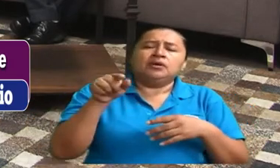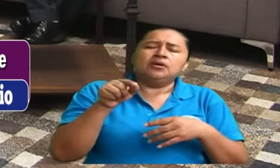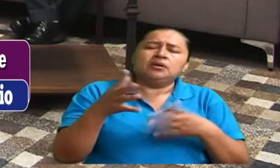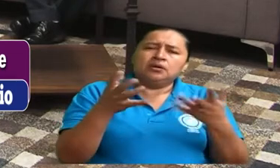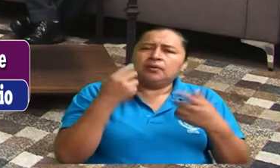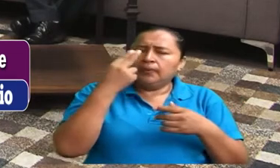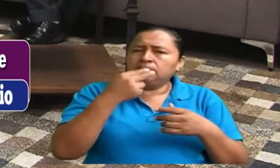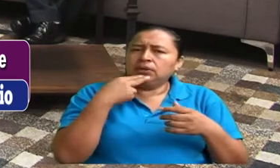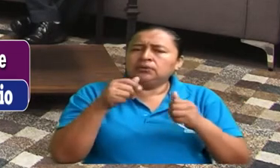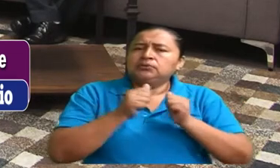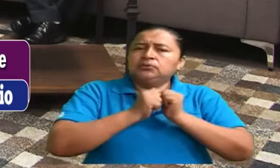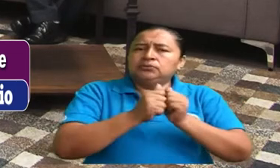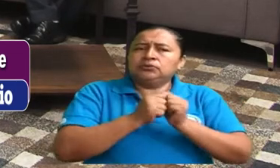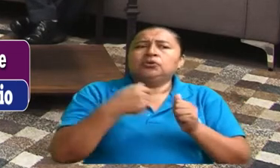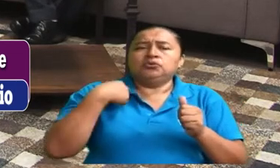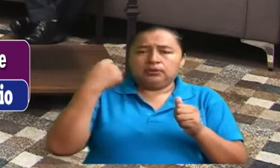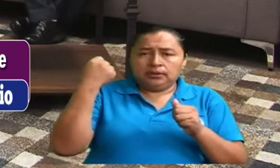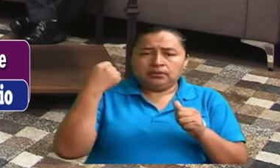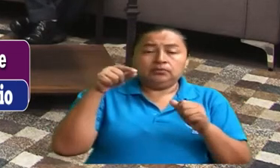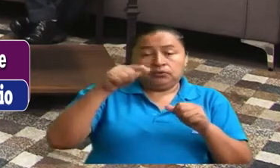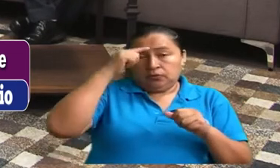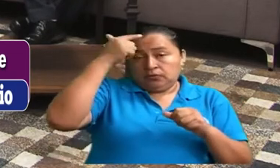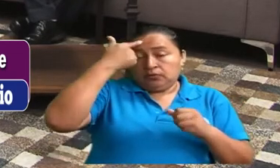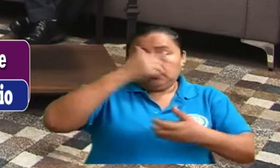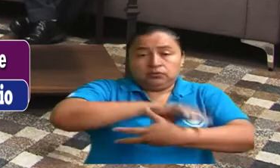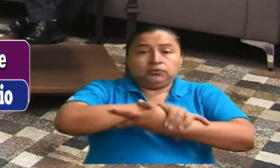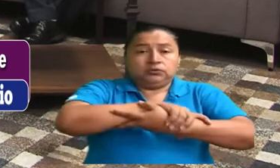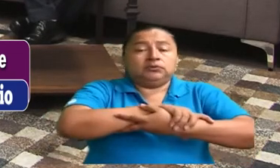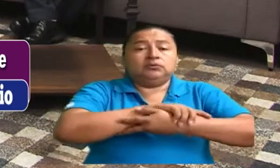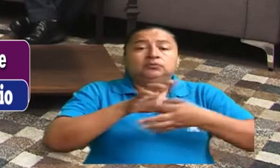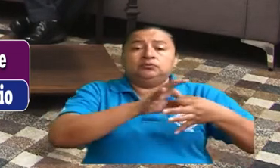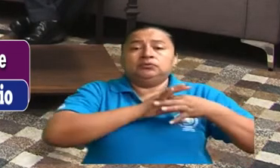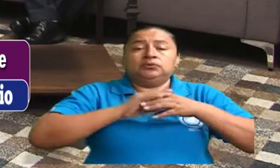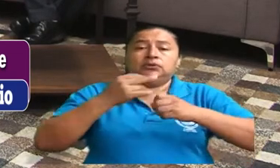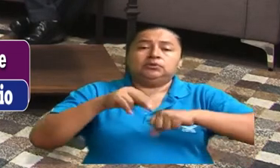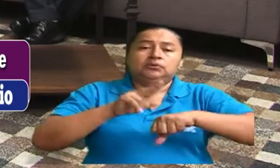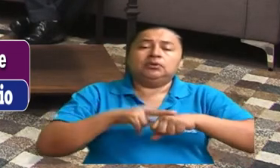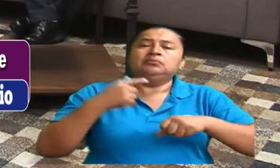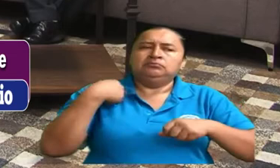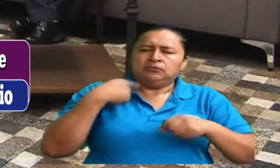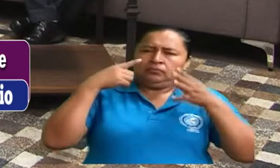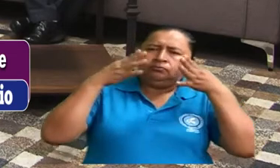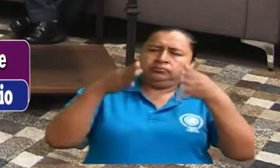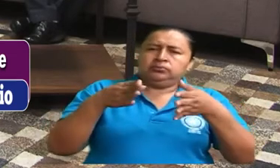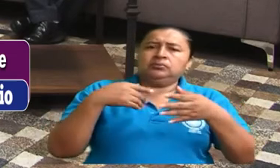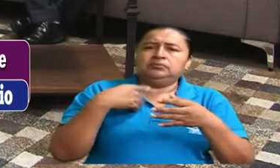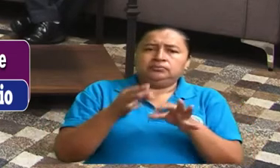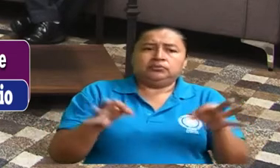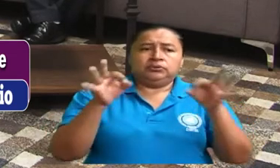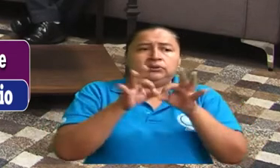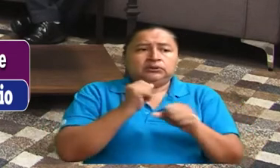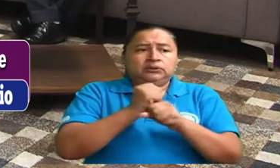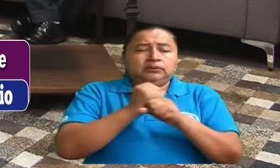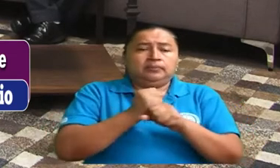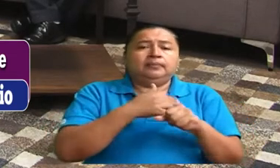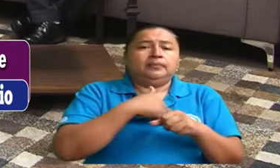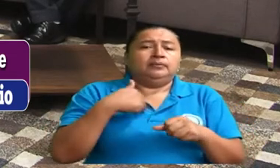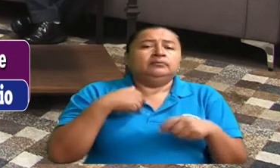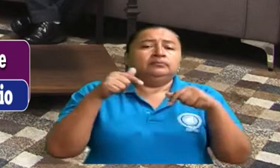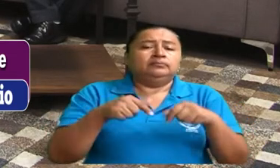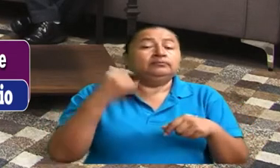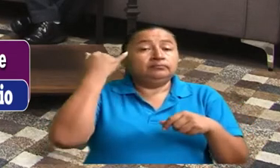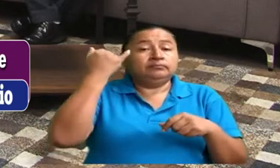de ese acompañamiento, porque entiendo que también el Gobierno de Reconciliación y Unidad Nacional ha prestado intereses bastante específicos sobre, en